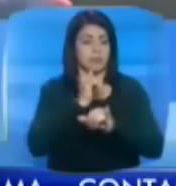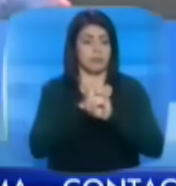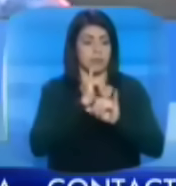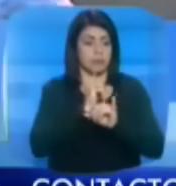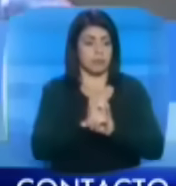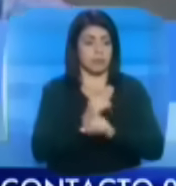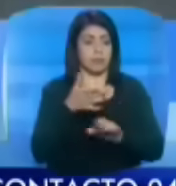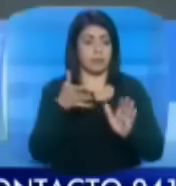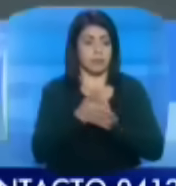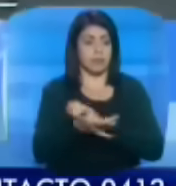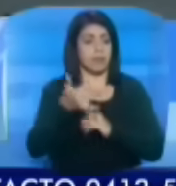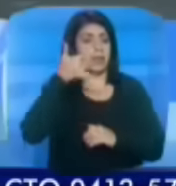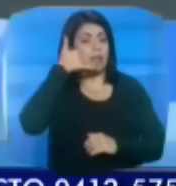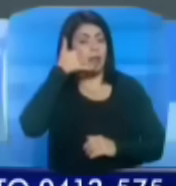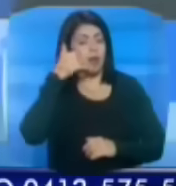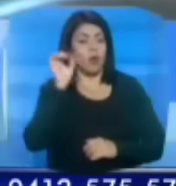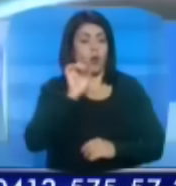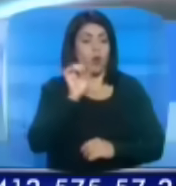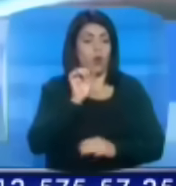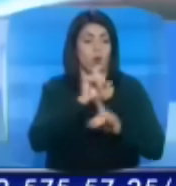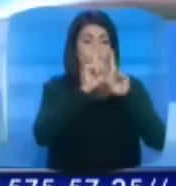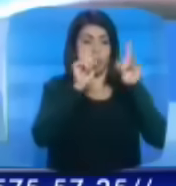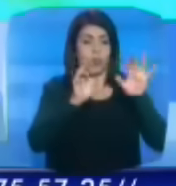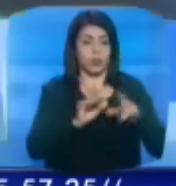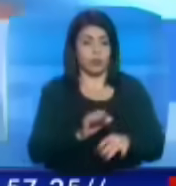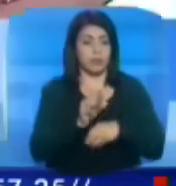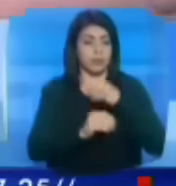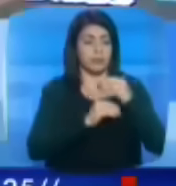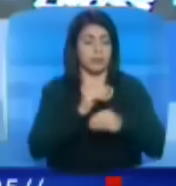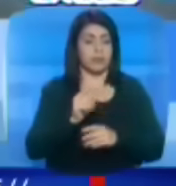de nosotros a través de su celular o en un computador,